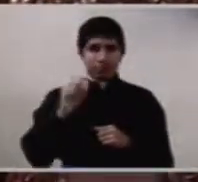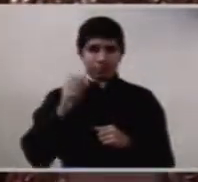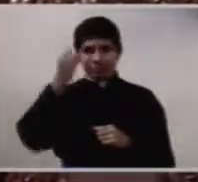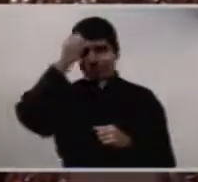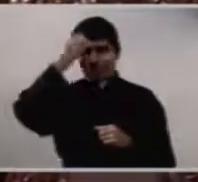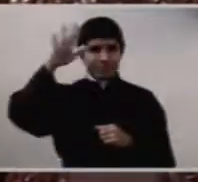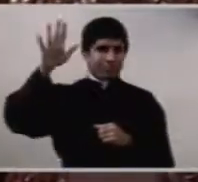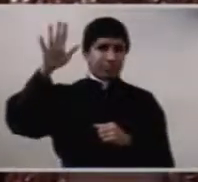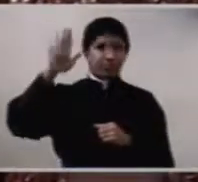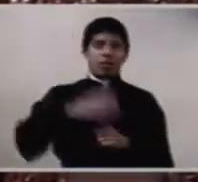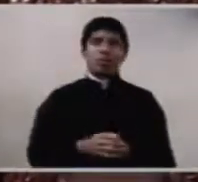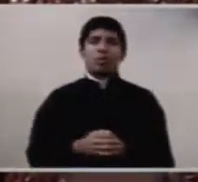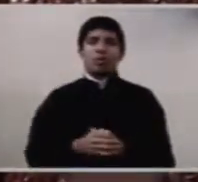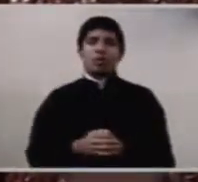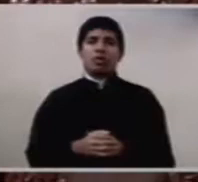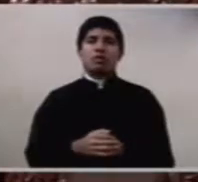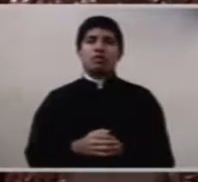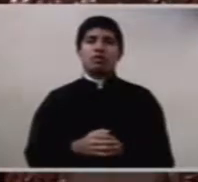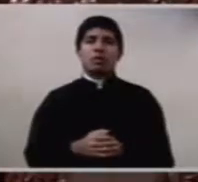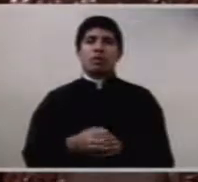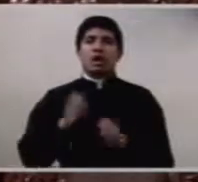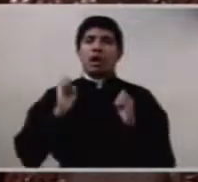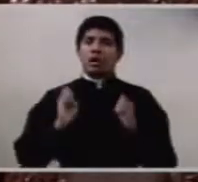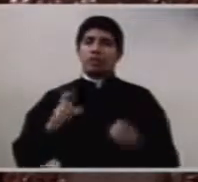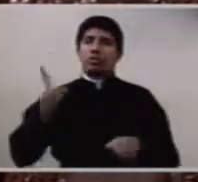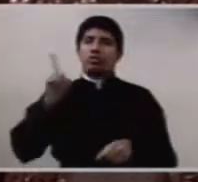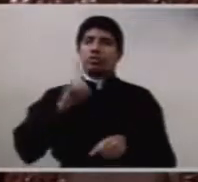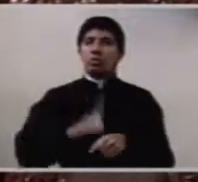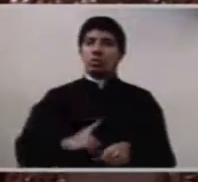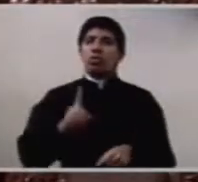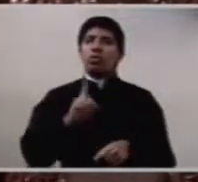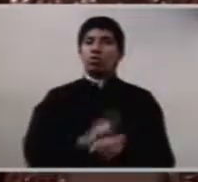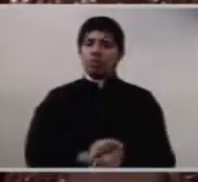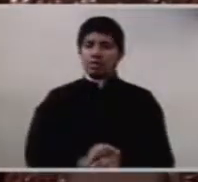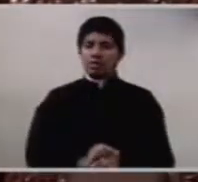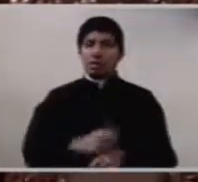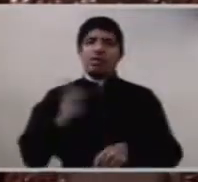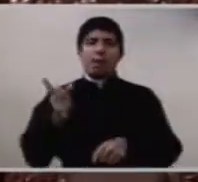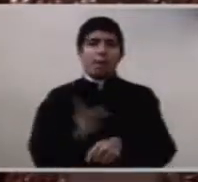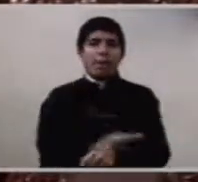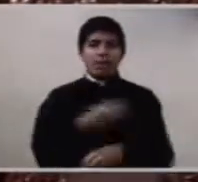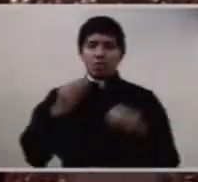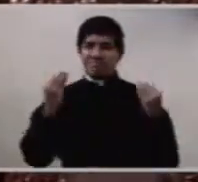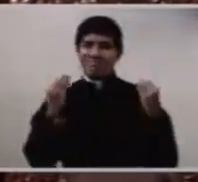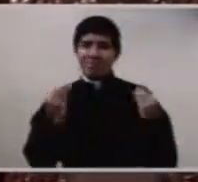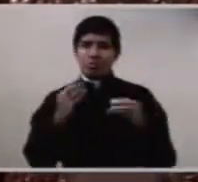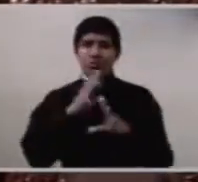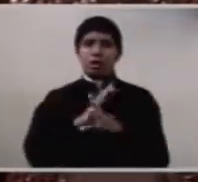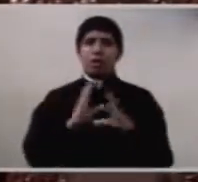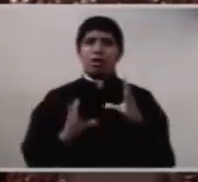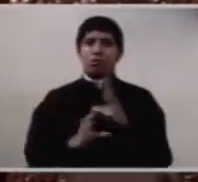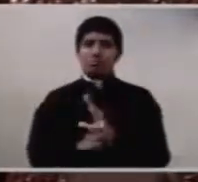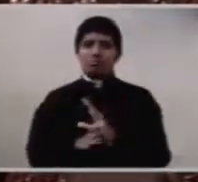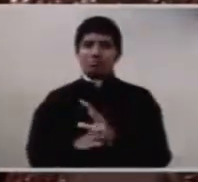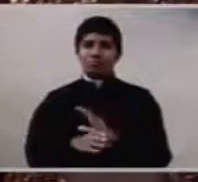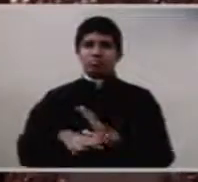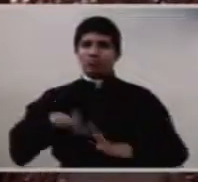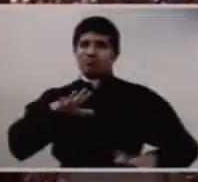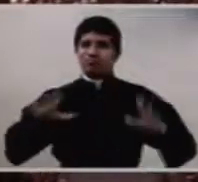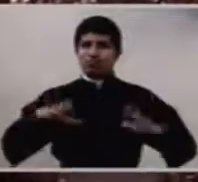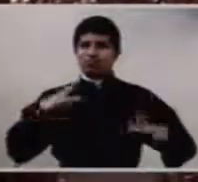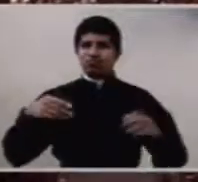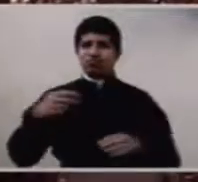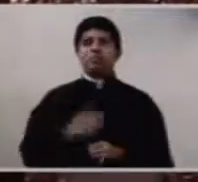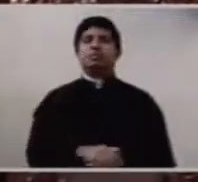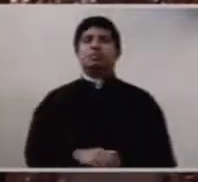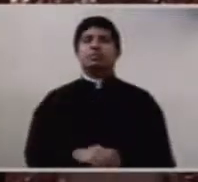en estos días posteriores a las desgracias que ha padecido nuestro país y nuestra ciudad, después